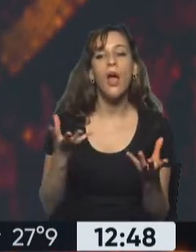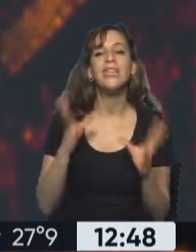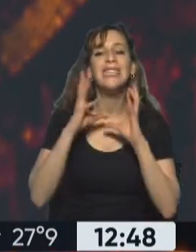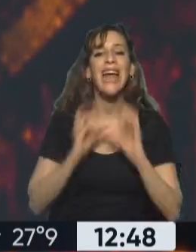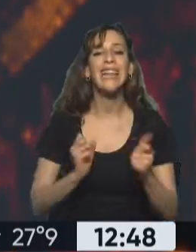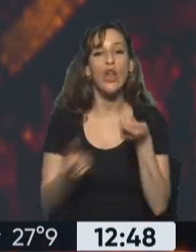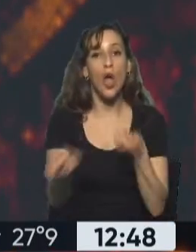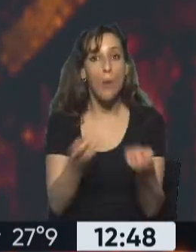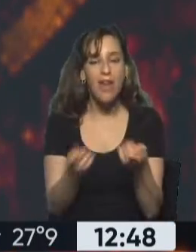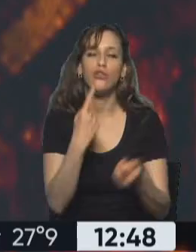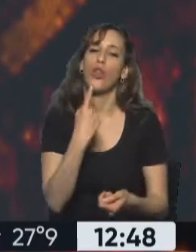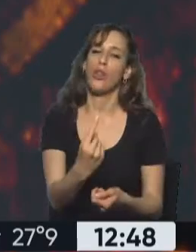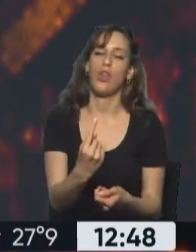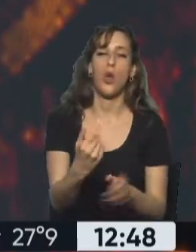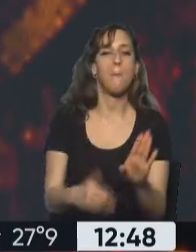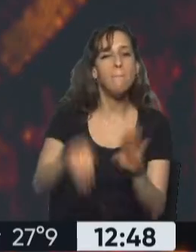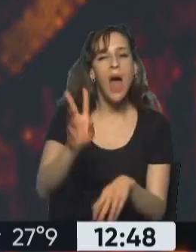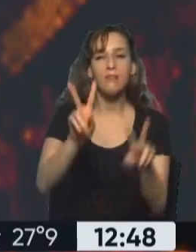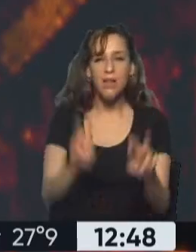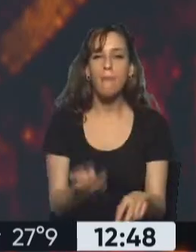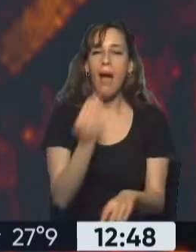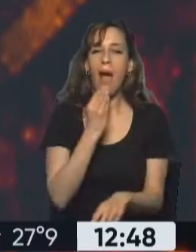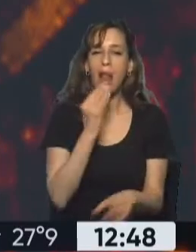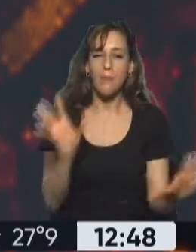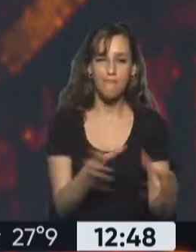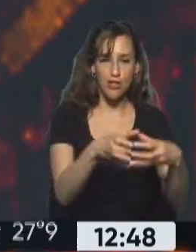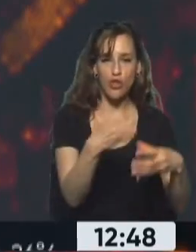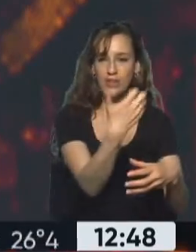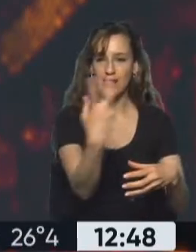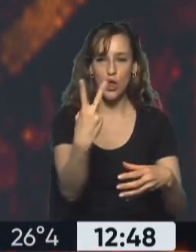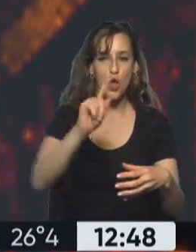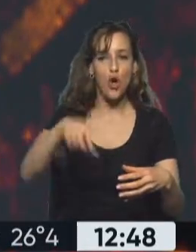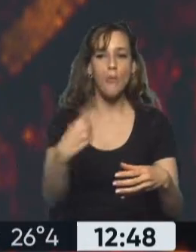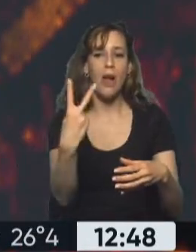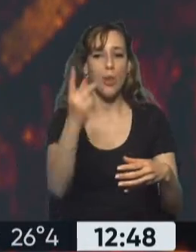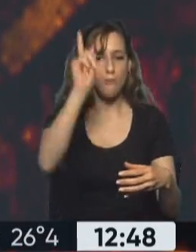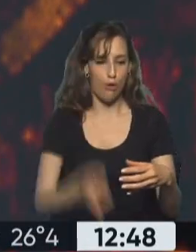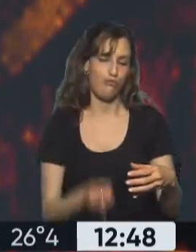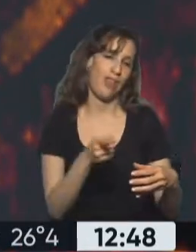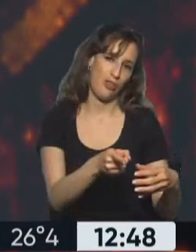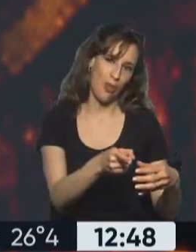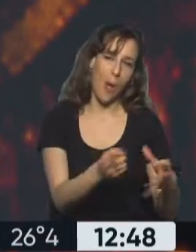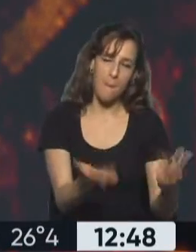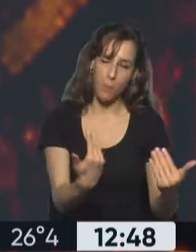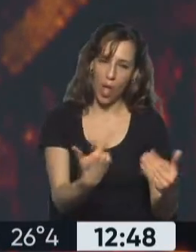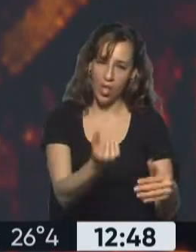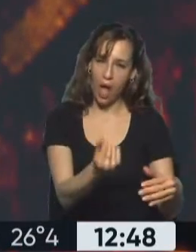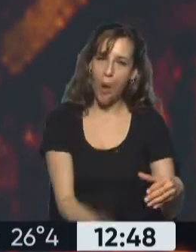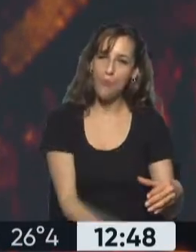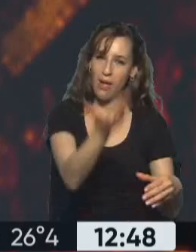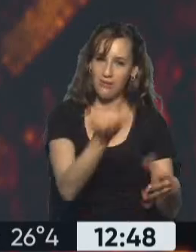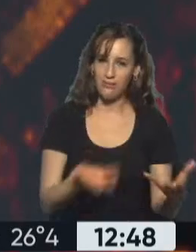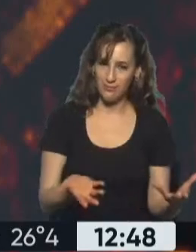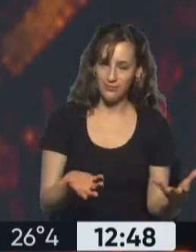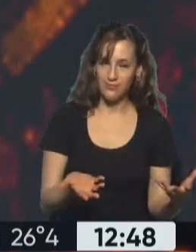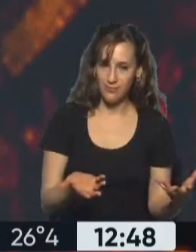instalada fundamentalmente en el sector alimentos del 62,2%. Es decir, hay margen para seguir aumentando el uso de la